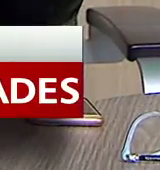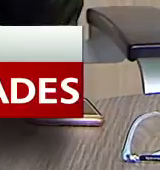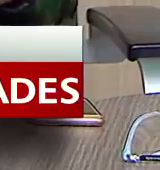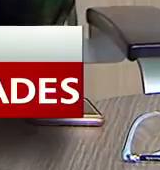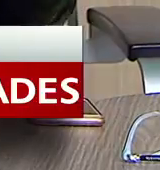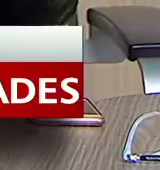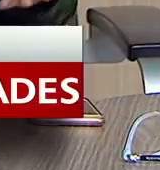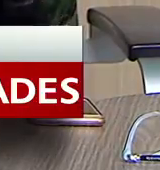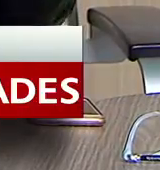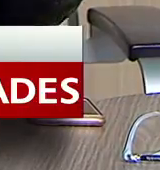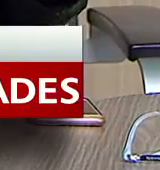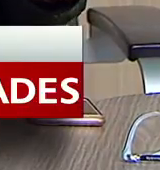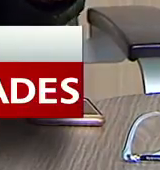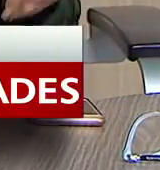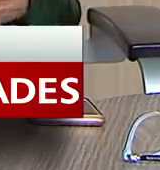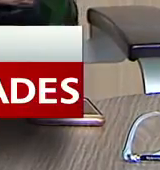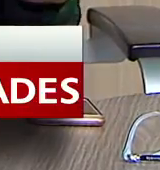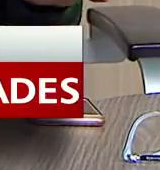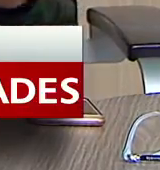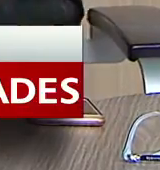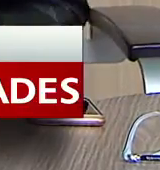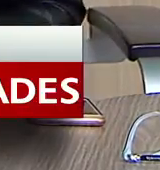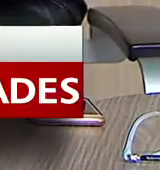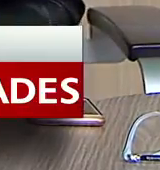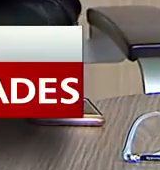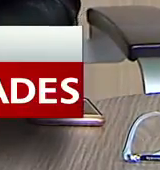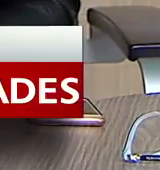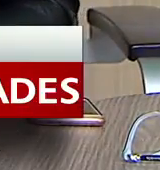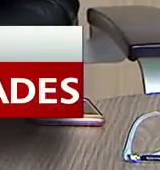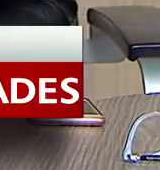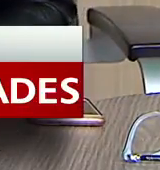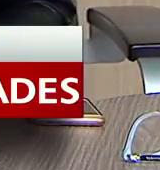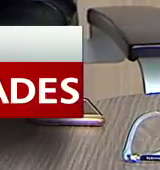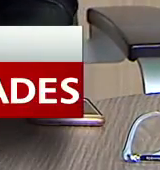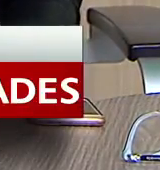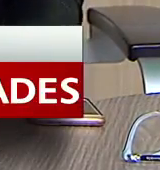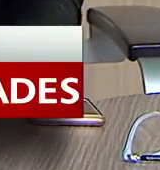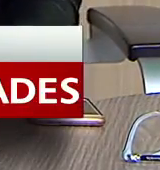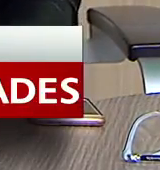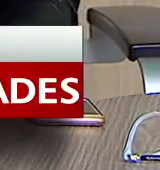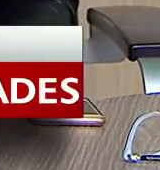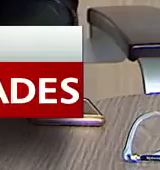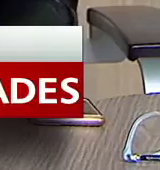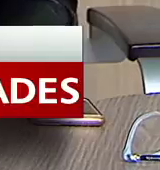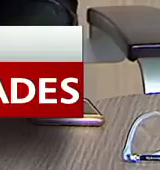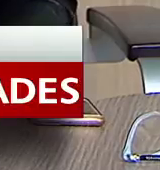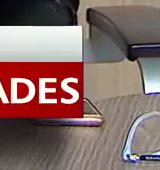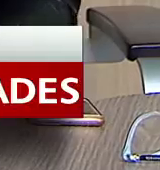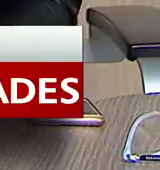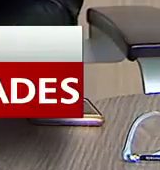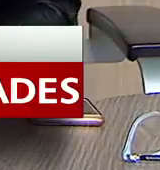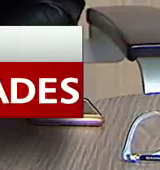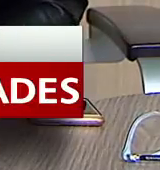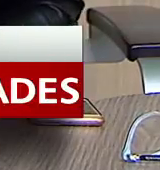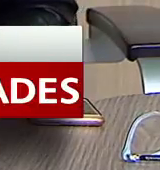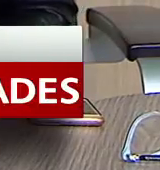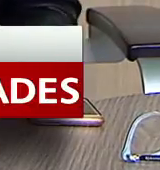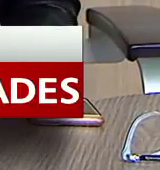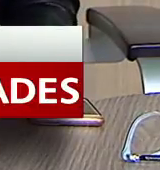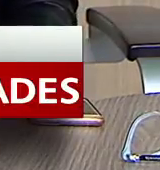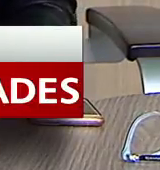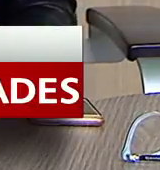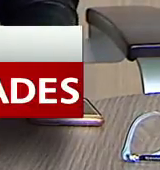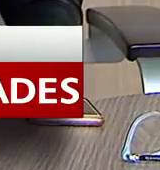en dado caso, es que se lo llevó el papá, pero en este caso es la abuela y la tía. Sí, y ellas se lo llevan en el